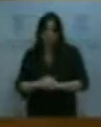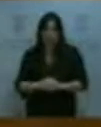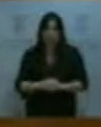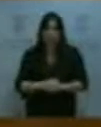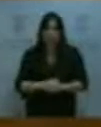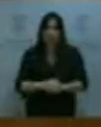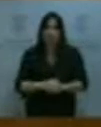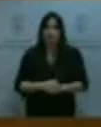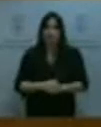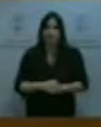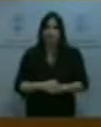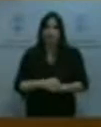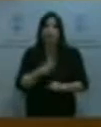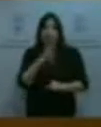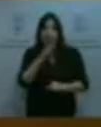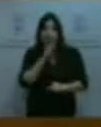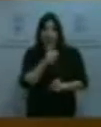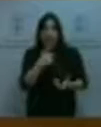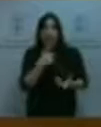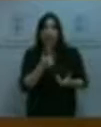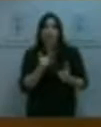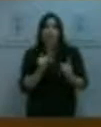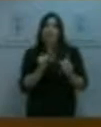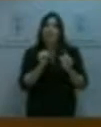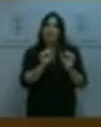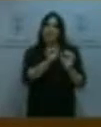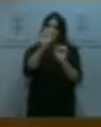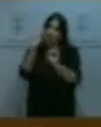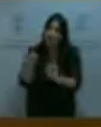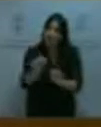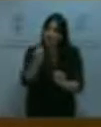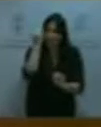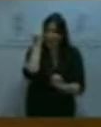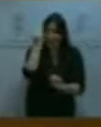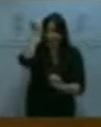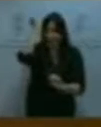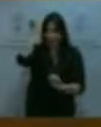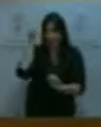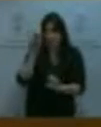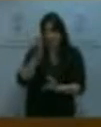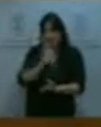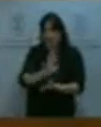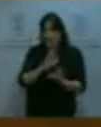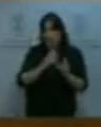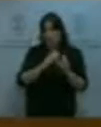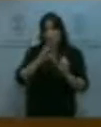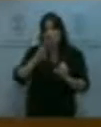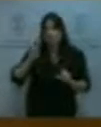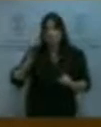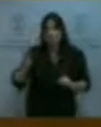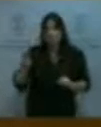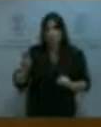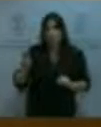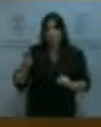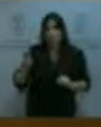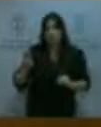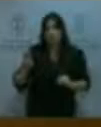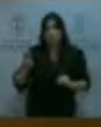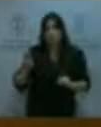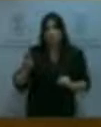defender una iniciativa que presenta el Grupo Parlamentario Popular, que pretende hacer en